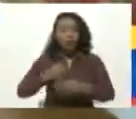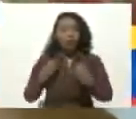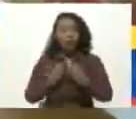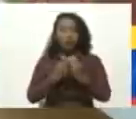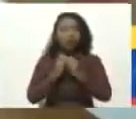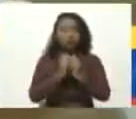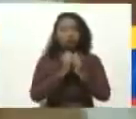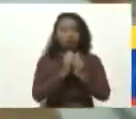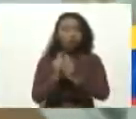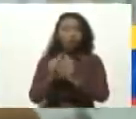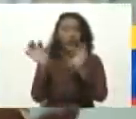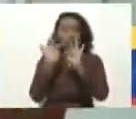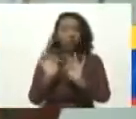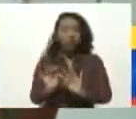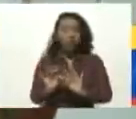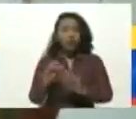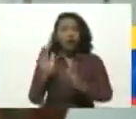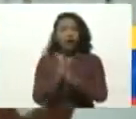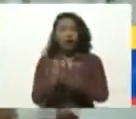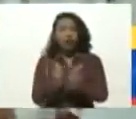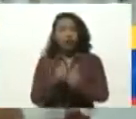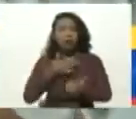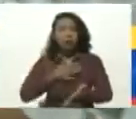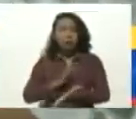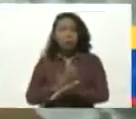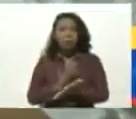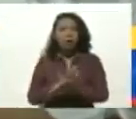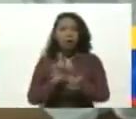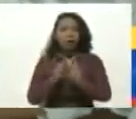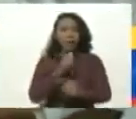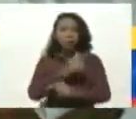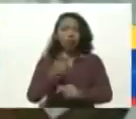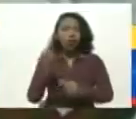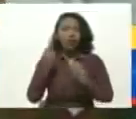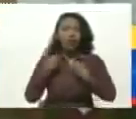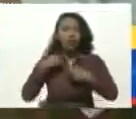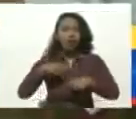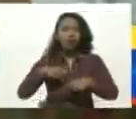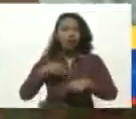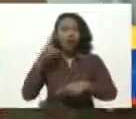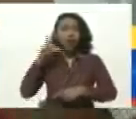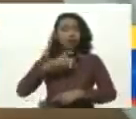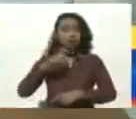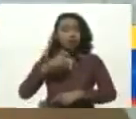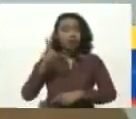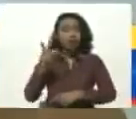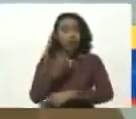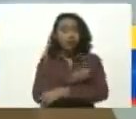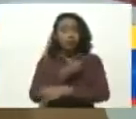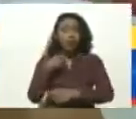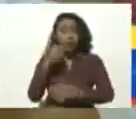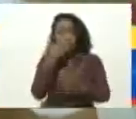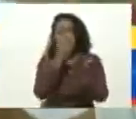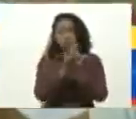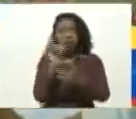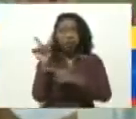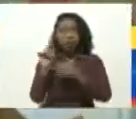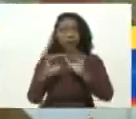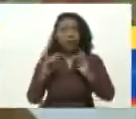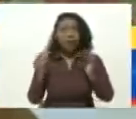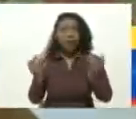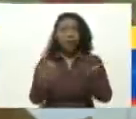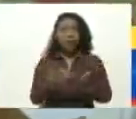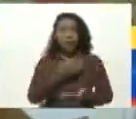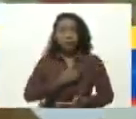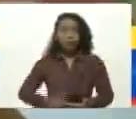tal manera que hoy los anzoatiguenses están tranquilos en términos de lo que significa la necesidad de ser vacunados para enfrentar esta pandemia,